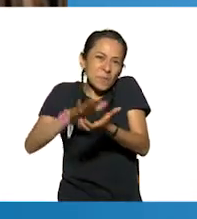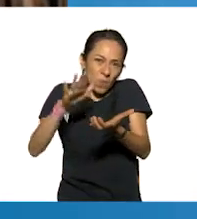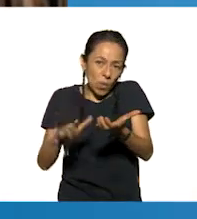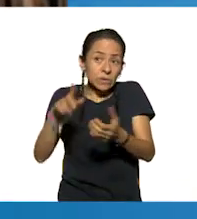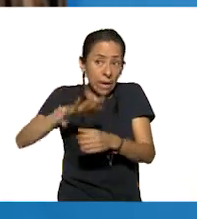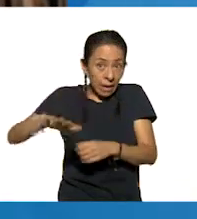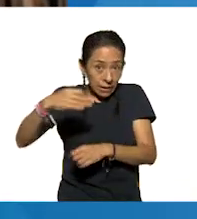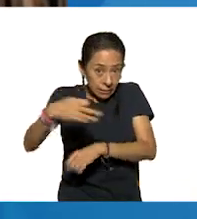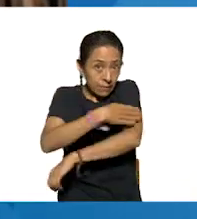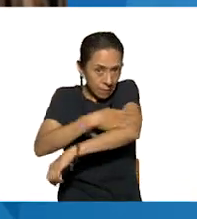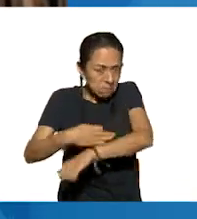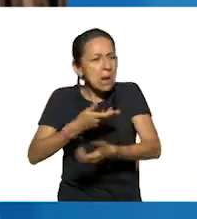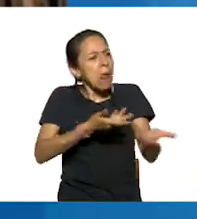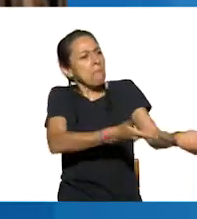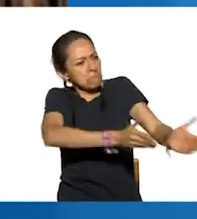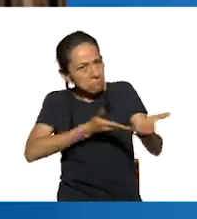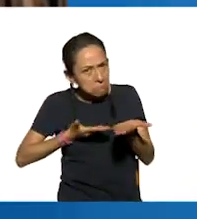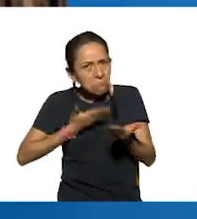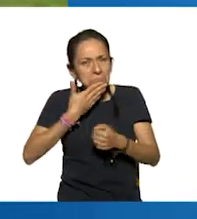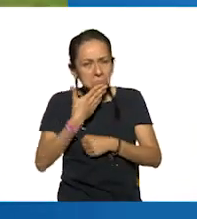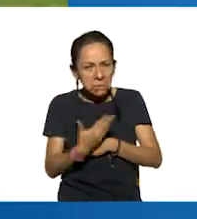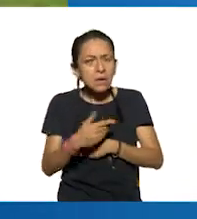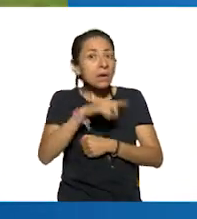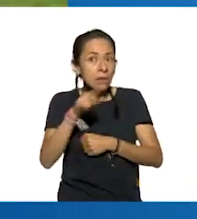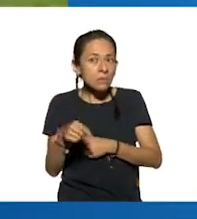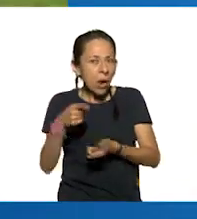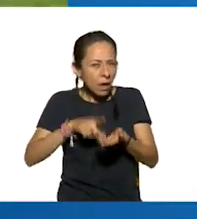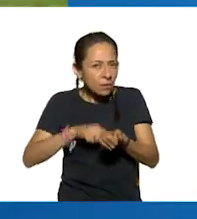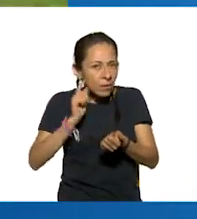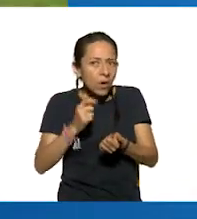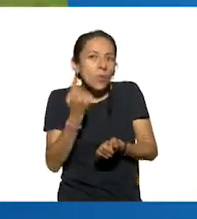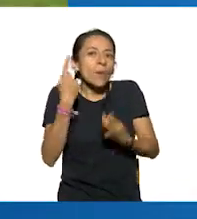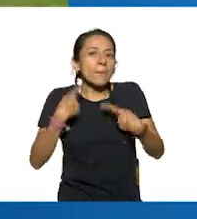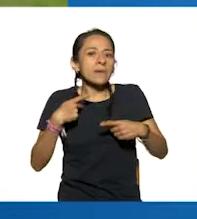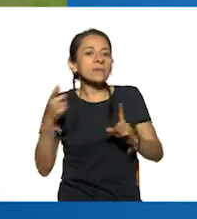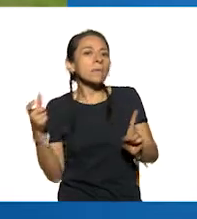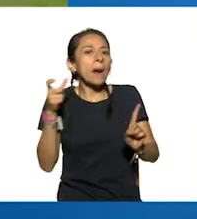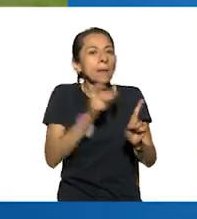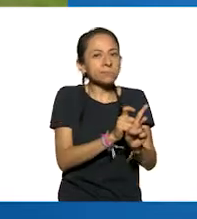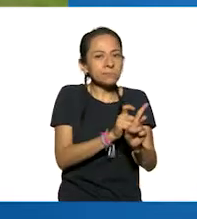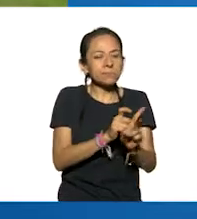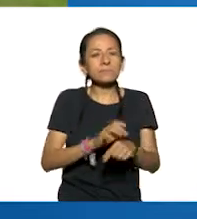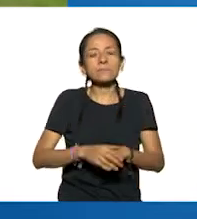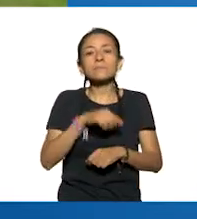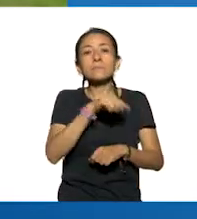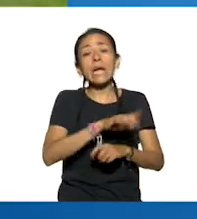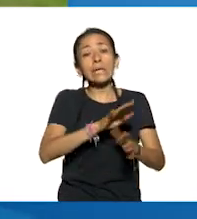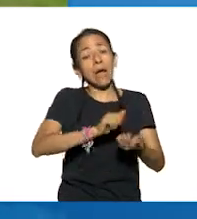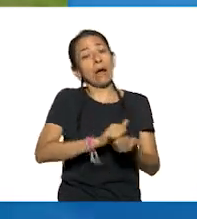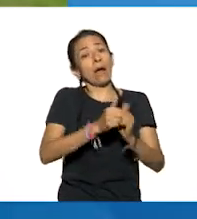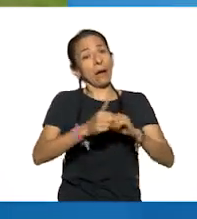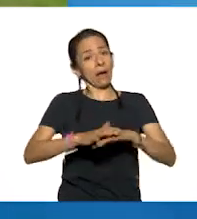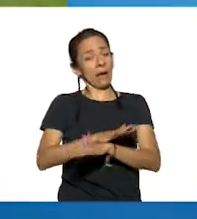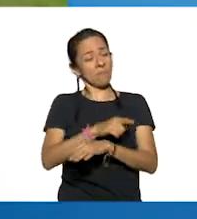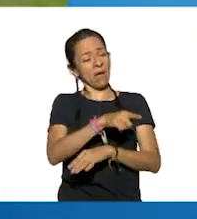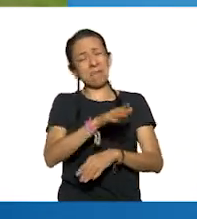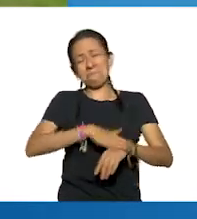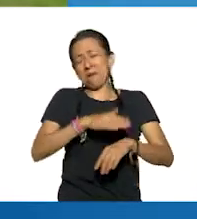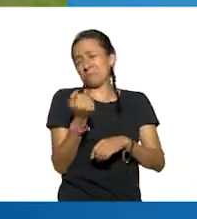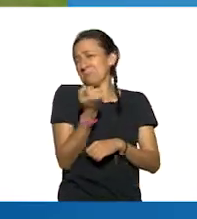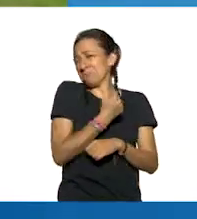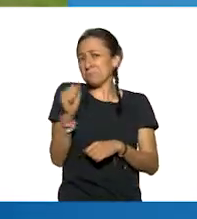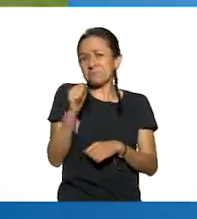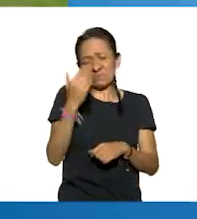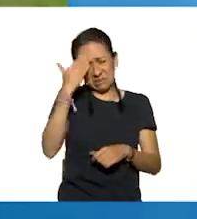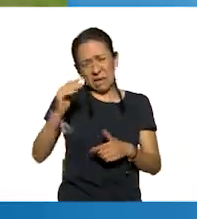acoge, pero luego también encontrar un protector. Cuando él se transforma en el gran legislador, en el gran